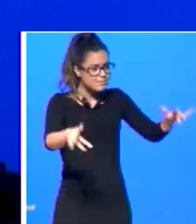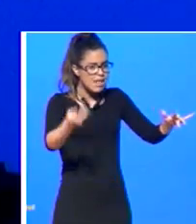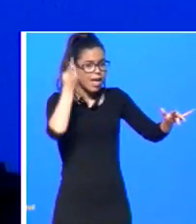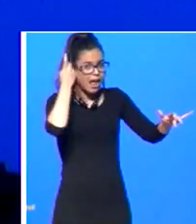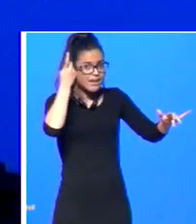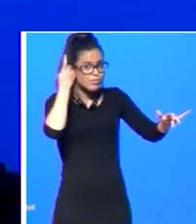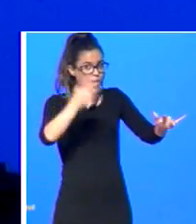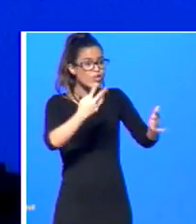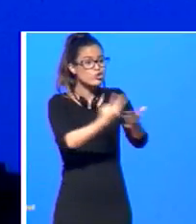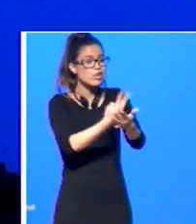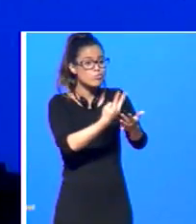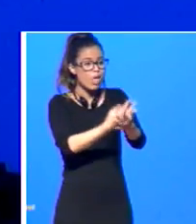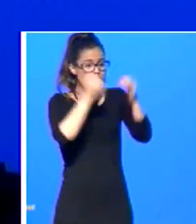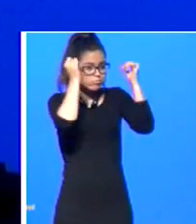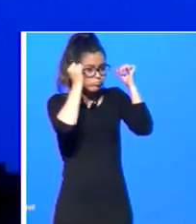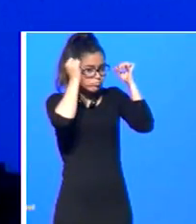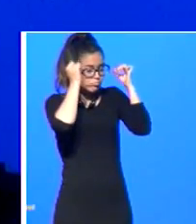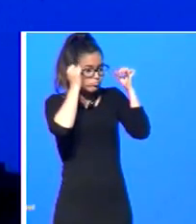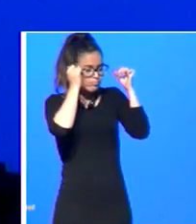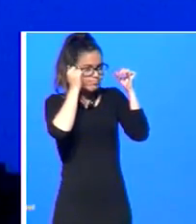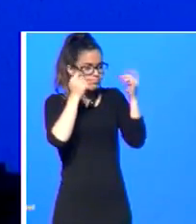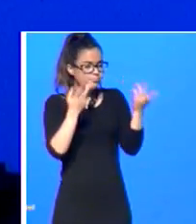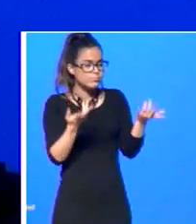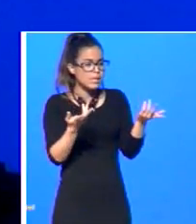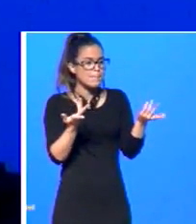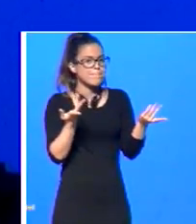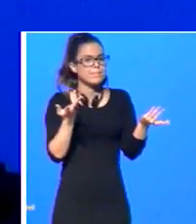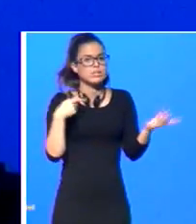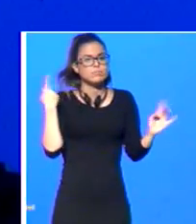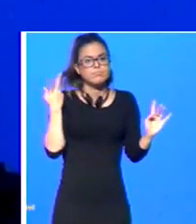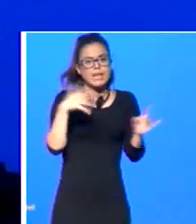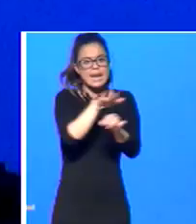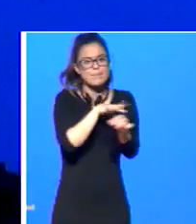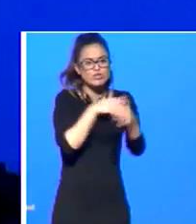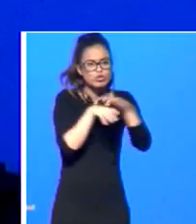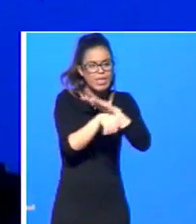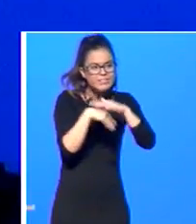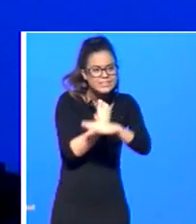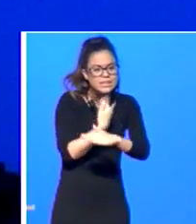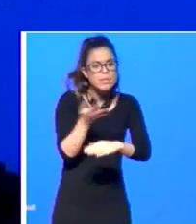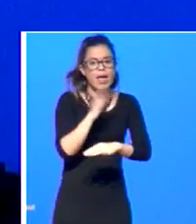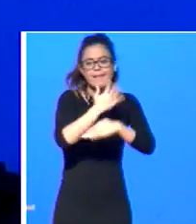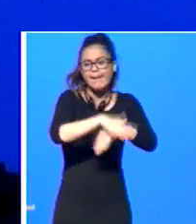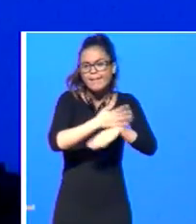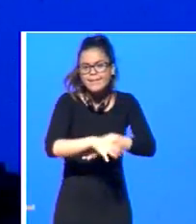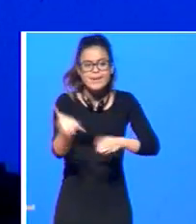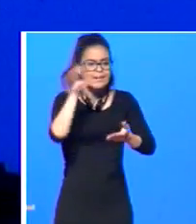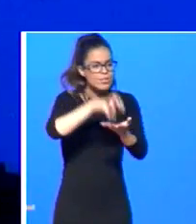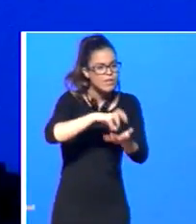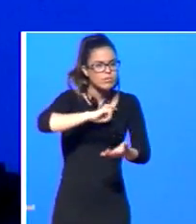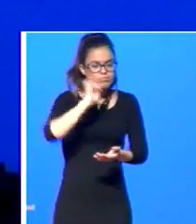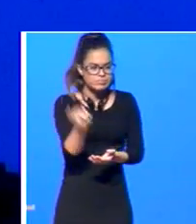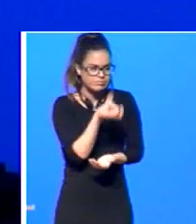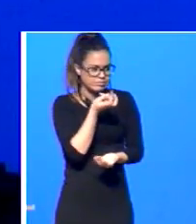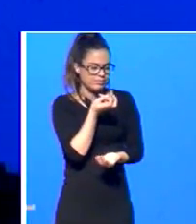secundaria en la accesibilidad en el entorno de la calle, del centro, y una